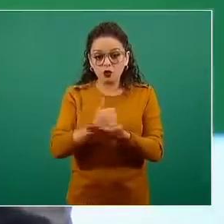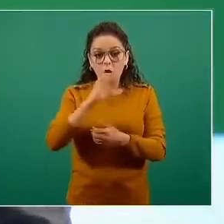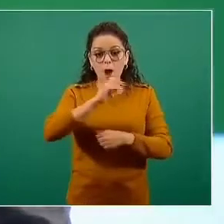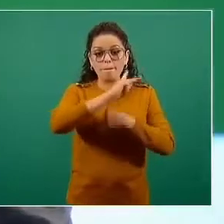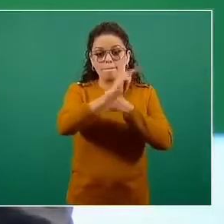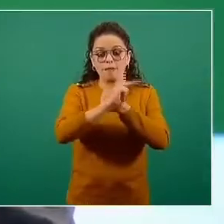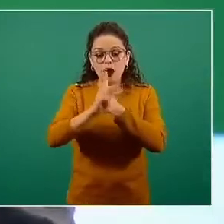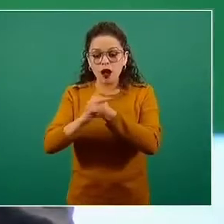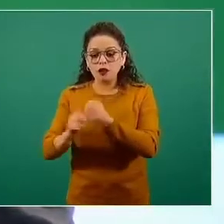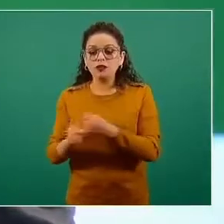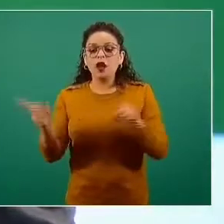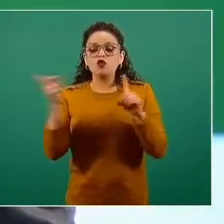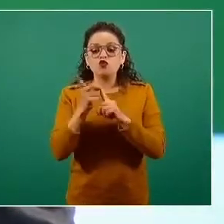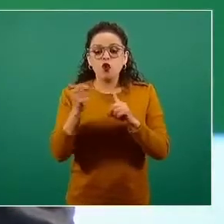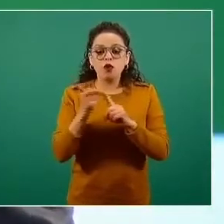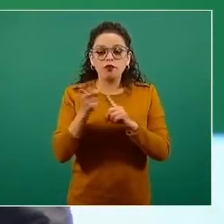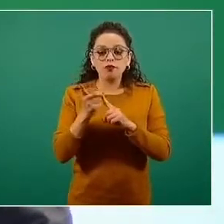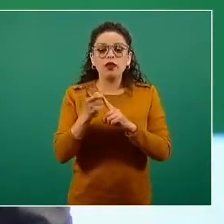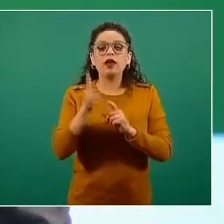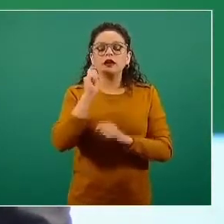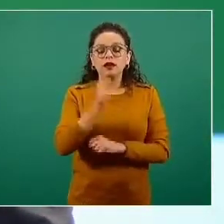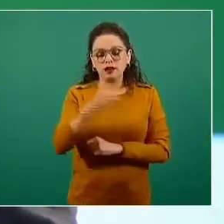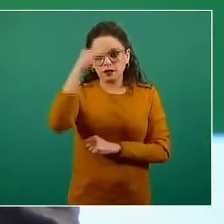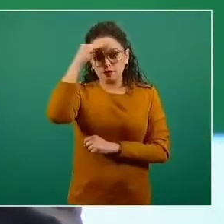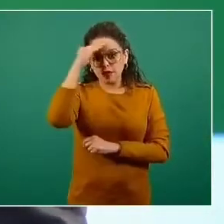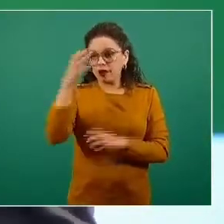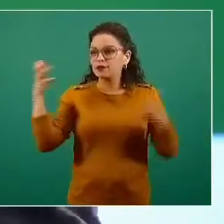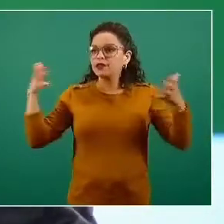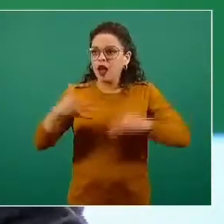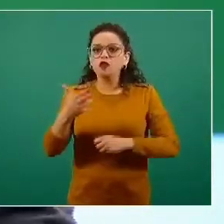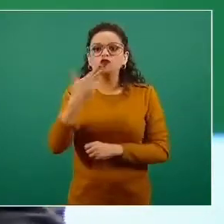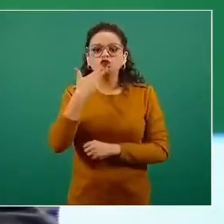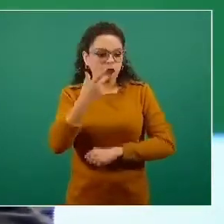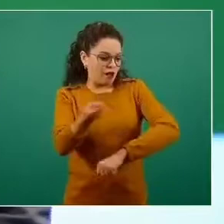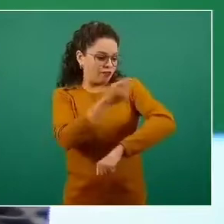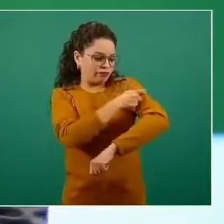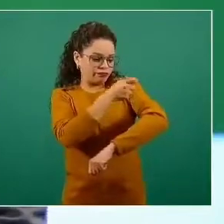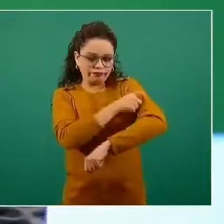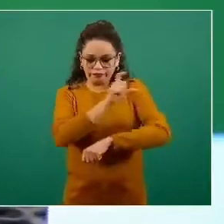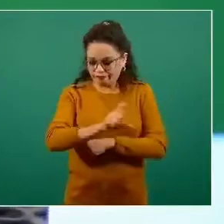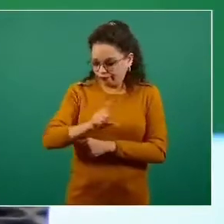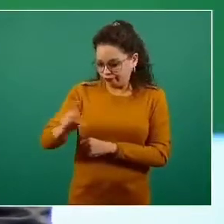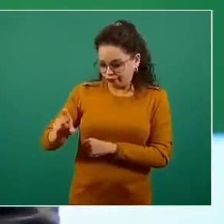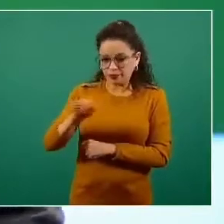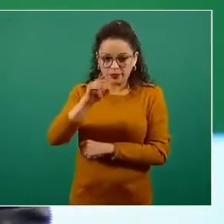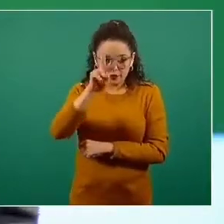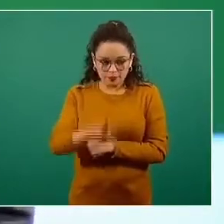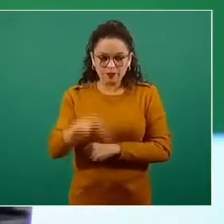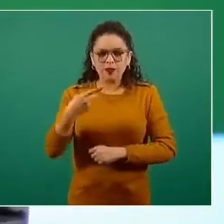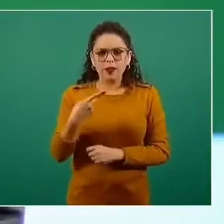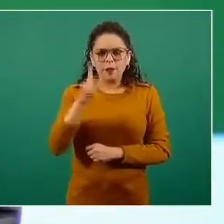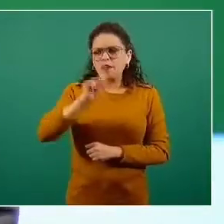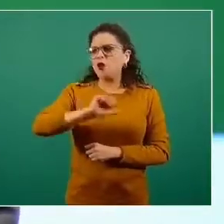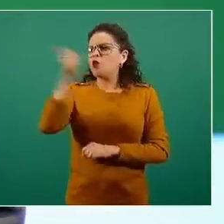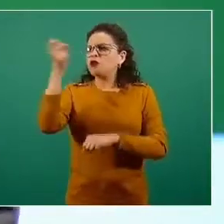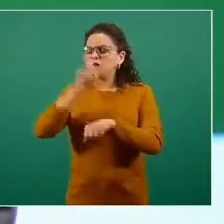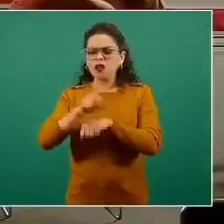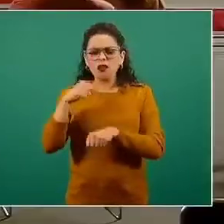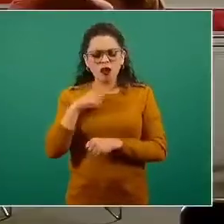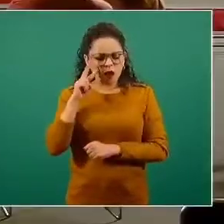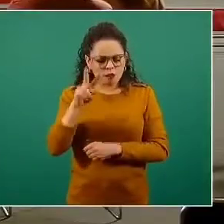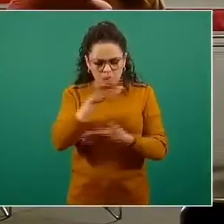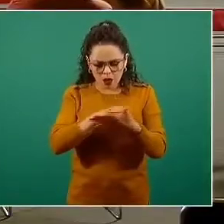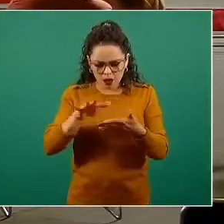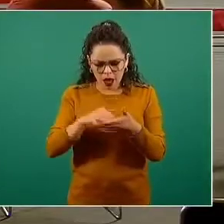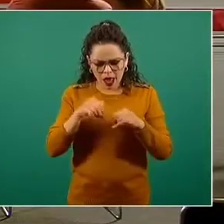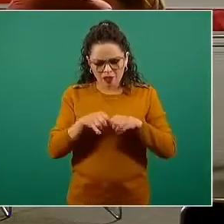países donde se planea utilizar. Ahora, ciertamente, la inquietud, el otro día leí información de una doctora,